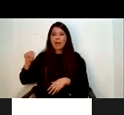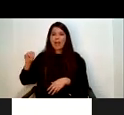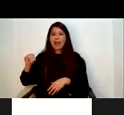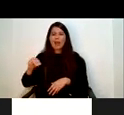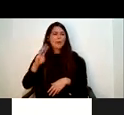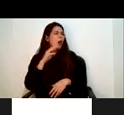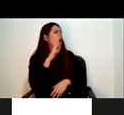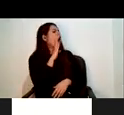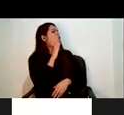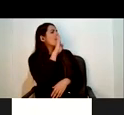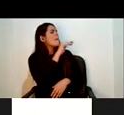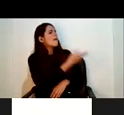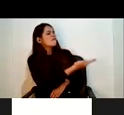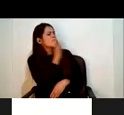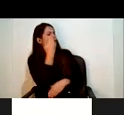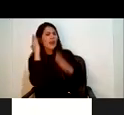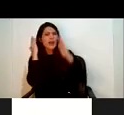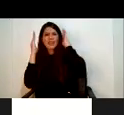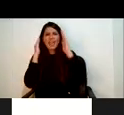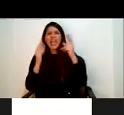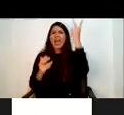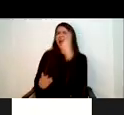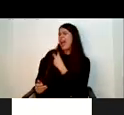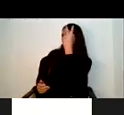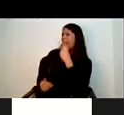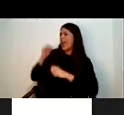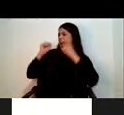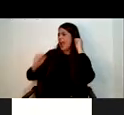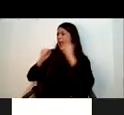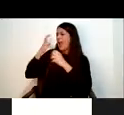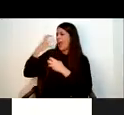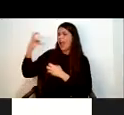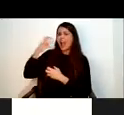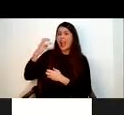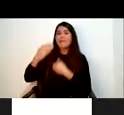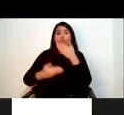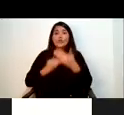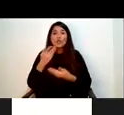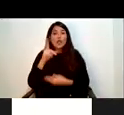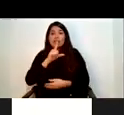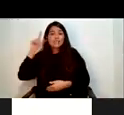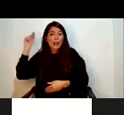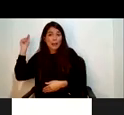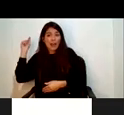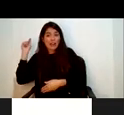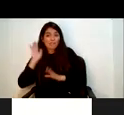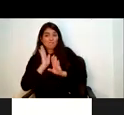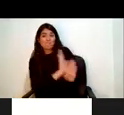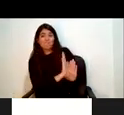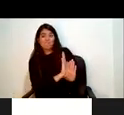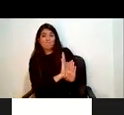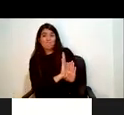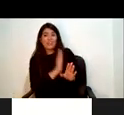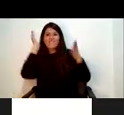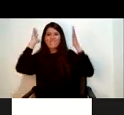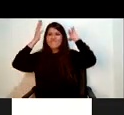bañarse y el niño comienza a llorar y gritar. La función de esa conducta es escapar de